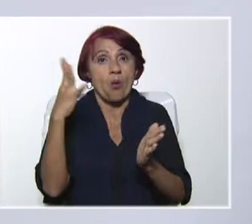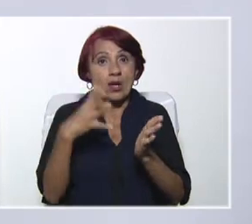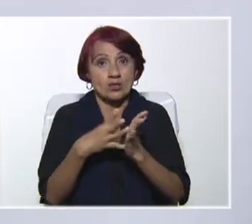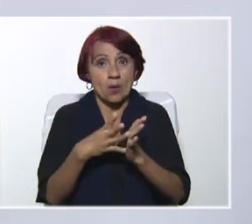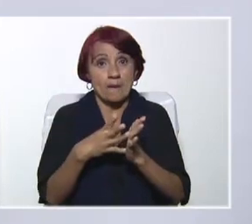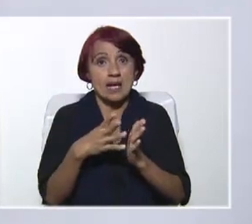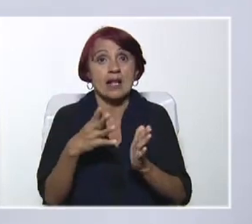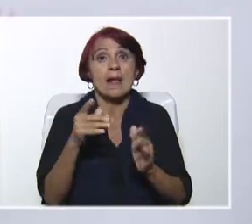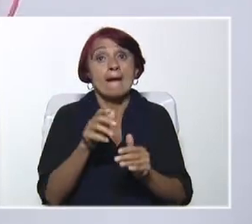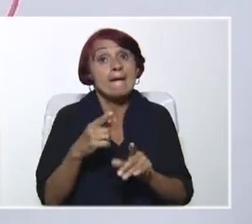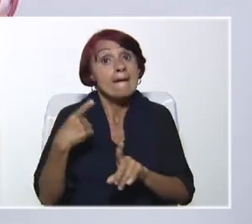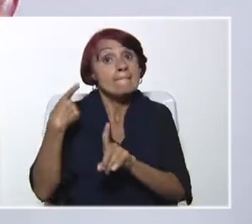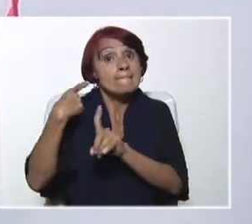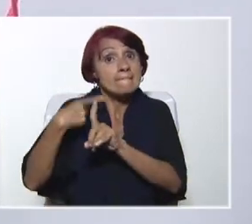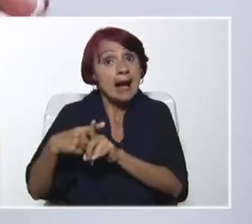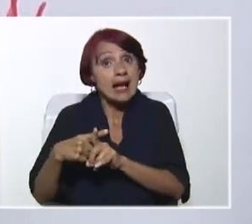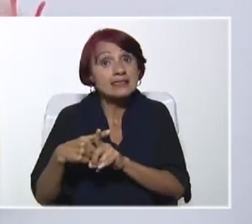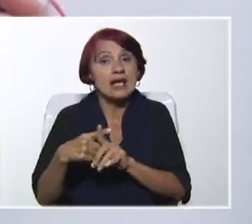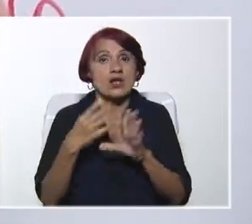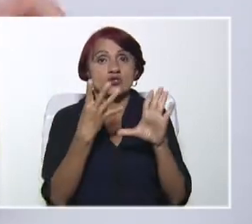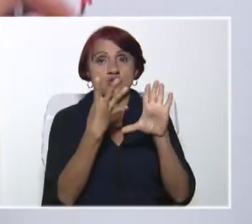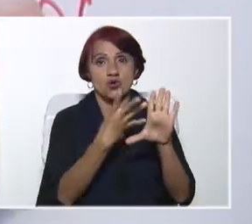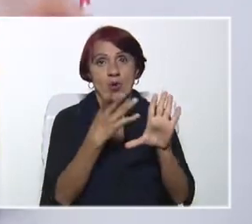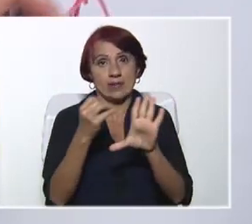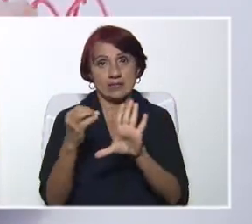más 900